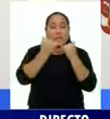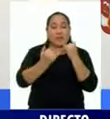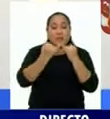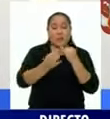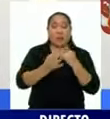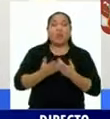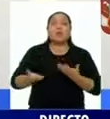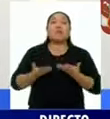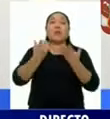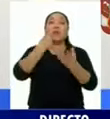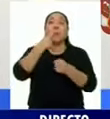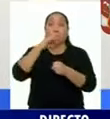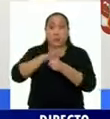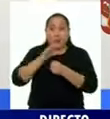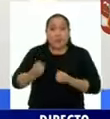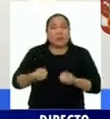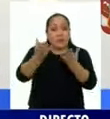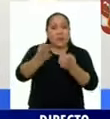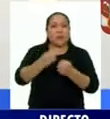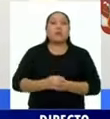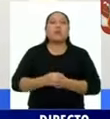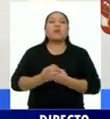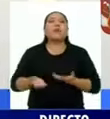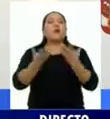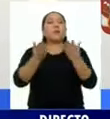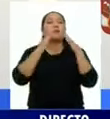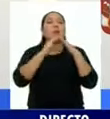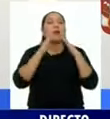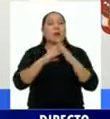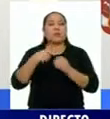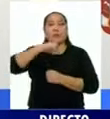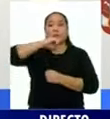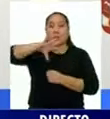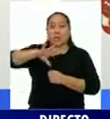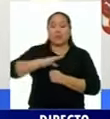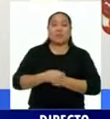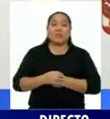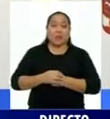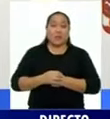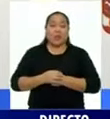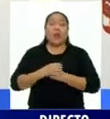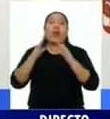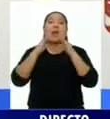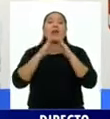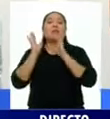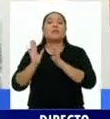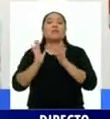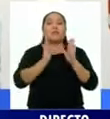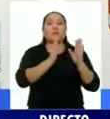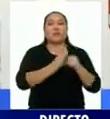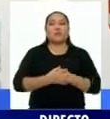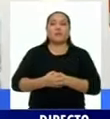que ha prometido y dejamos la casa, como había dicho hace un momento, en orden.